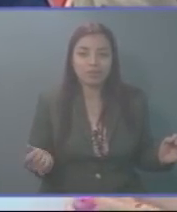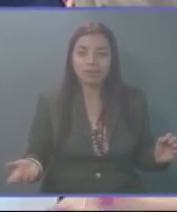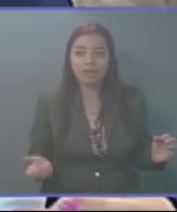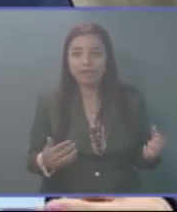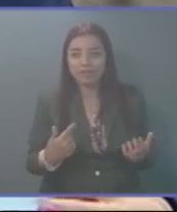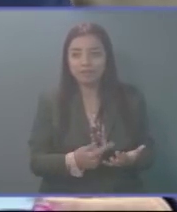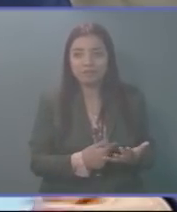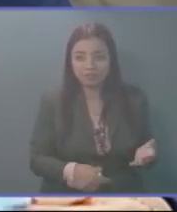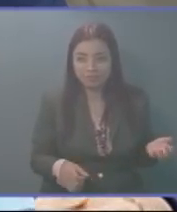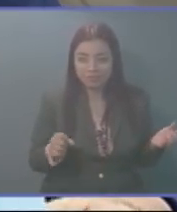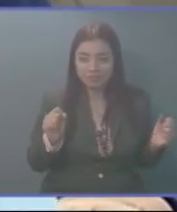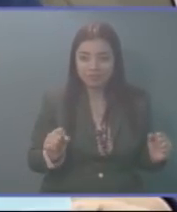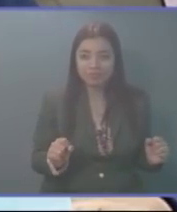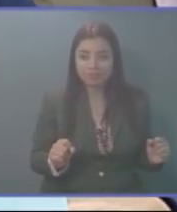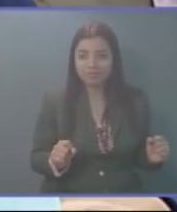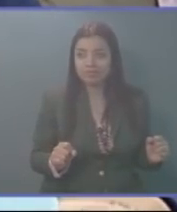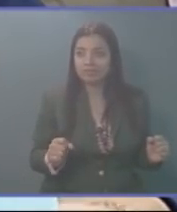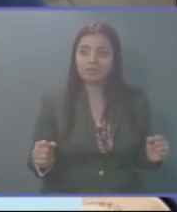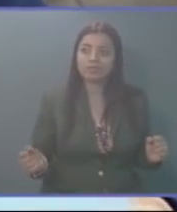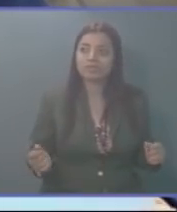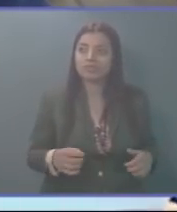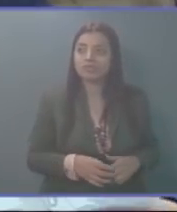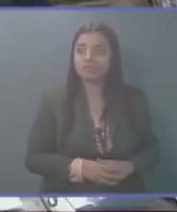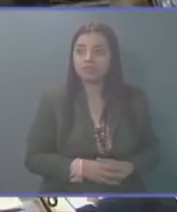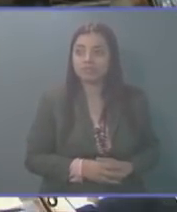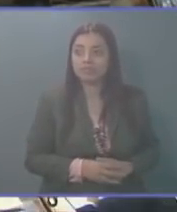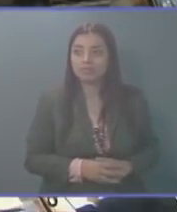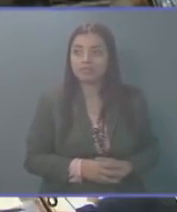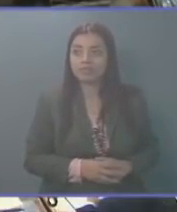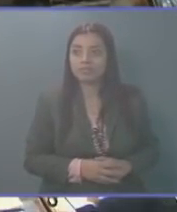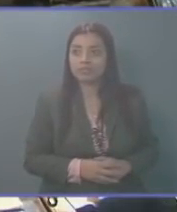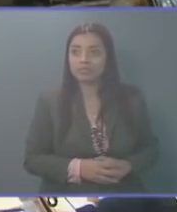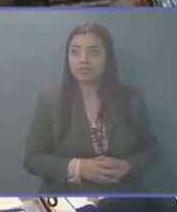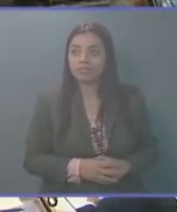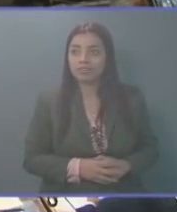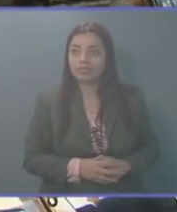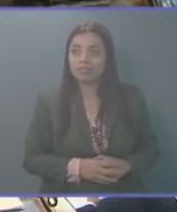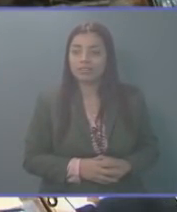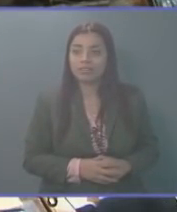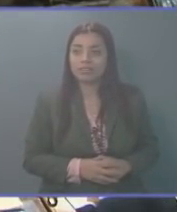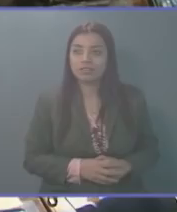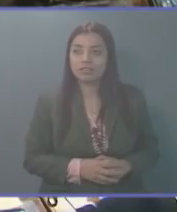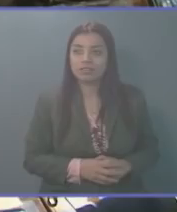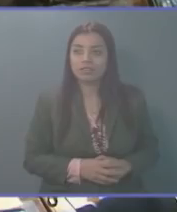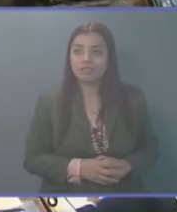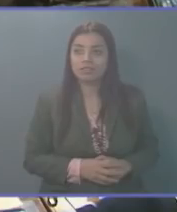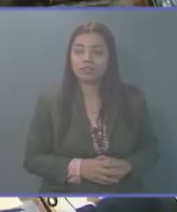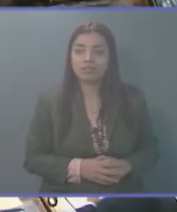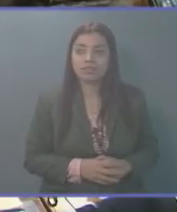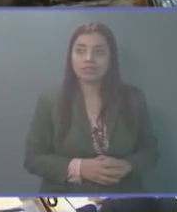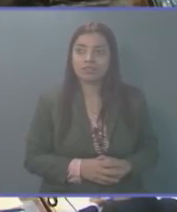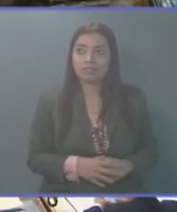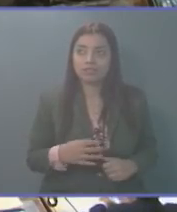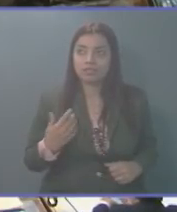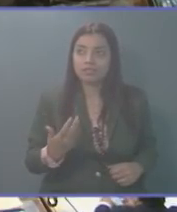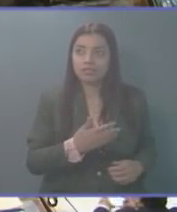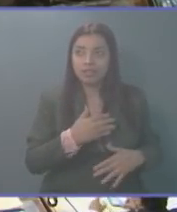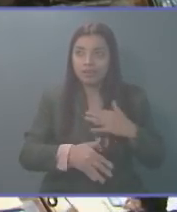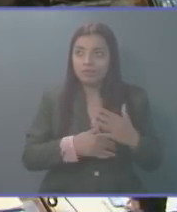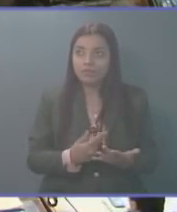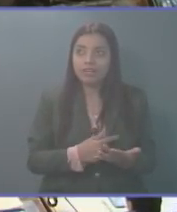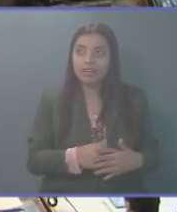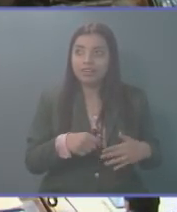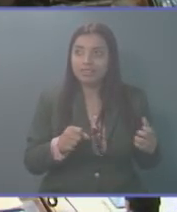24 o 48 horas después. La fuente de nosotros es